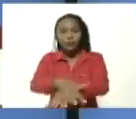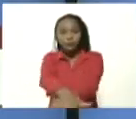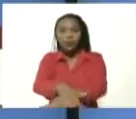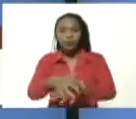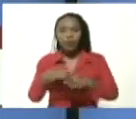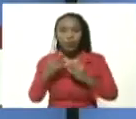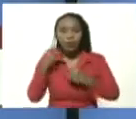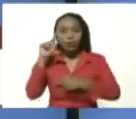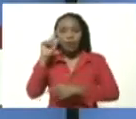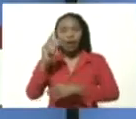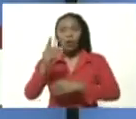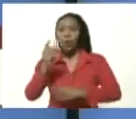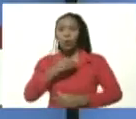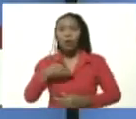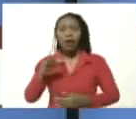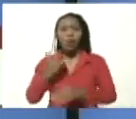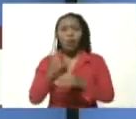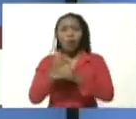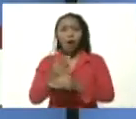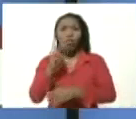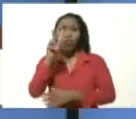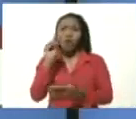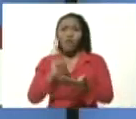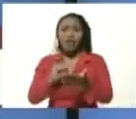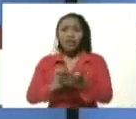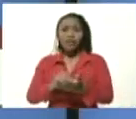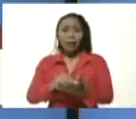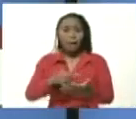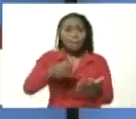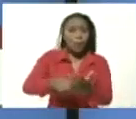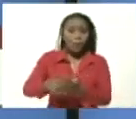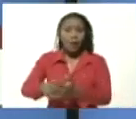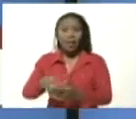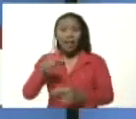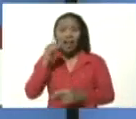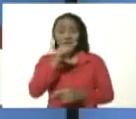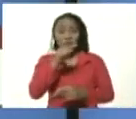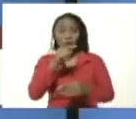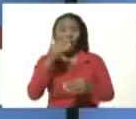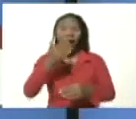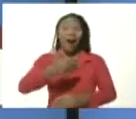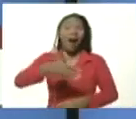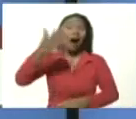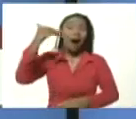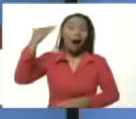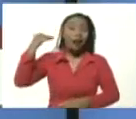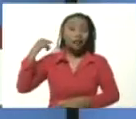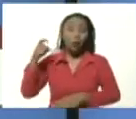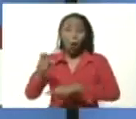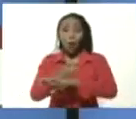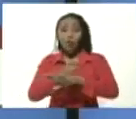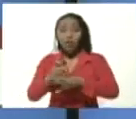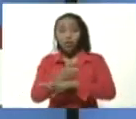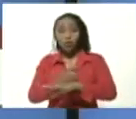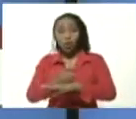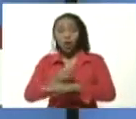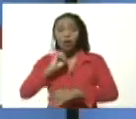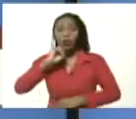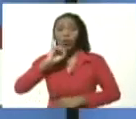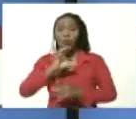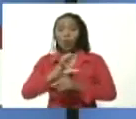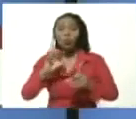ejercer el derecho al voto dos veces. Eso era antes, cuando gobernaban aquí los adecos y los